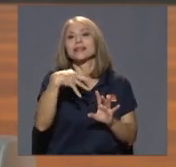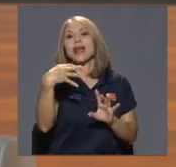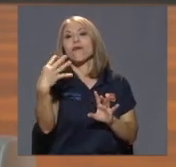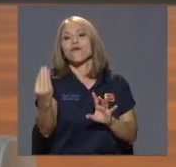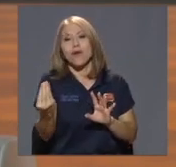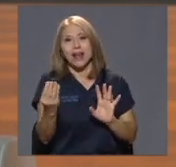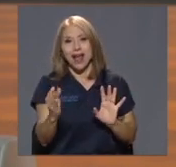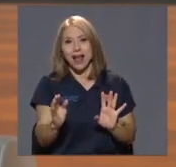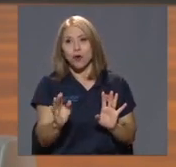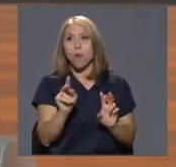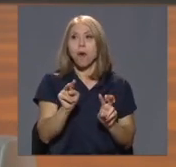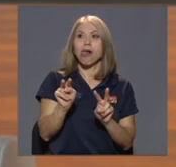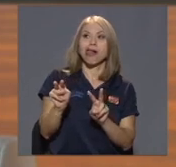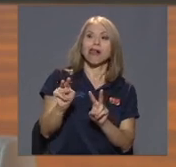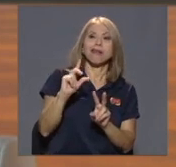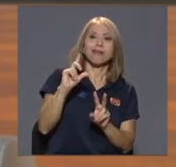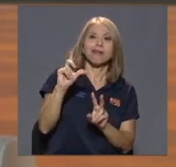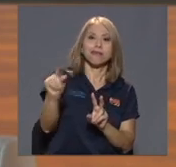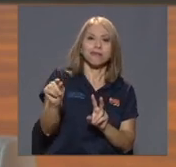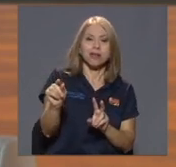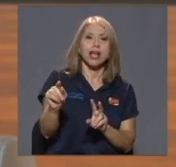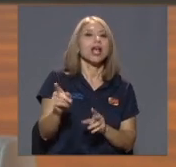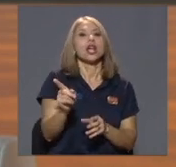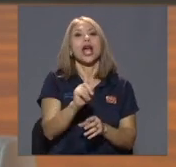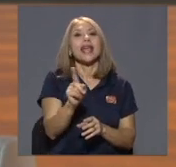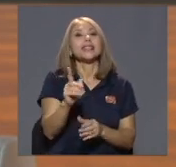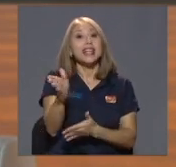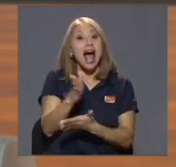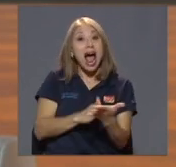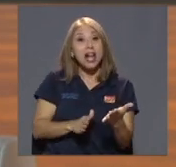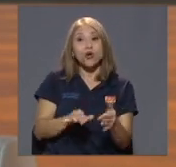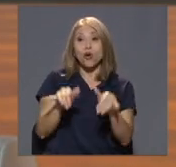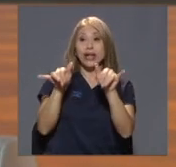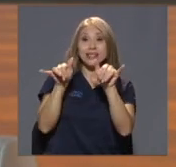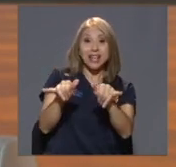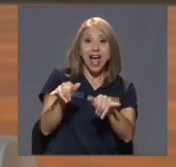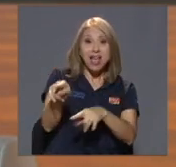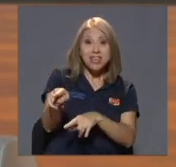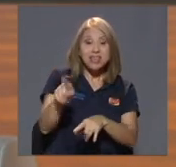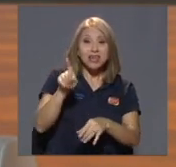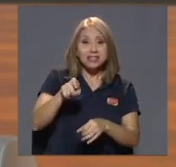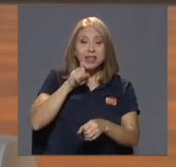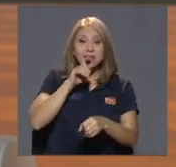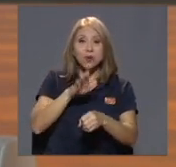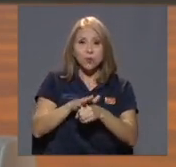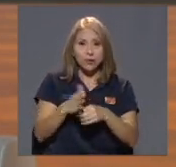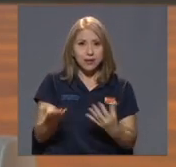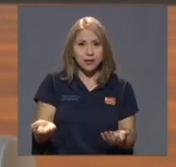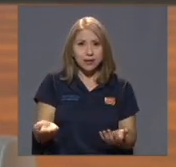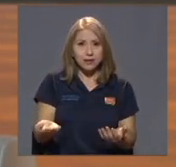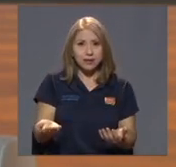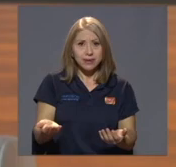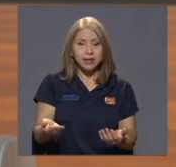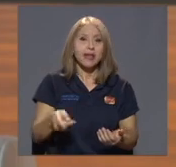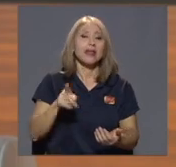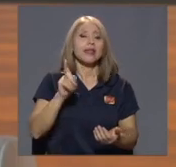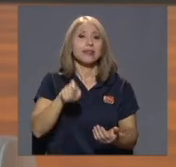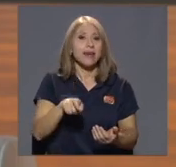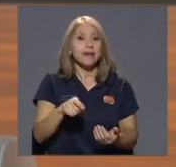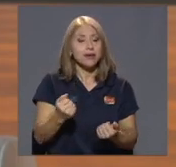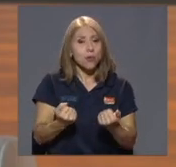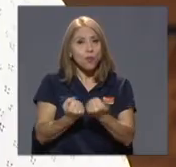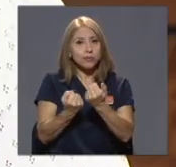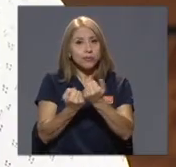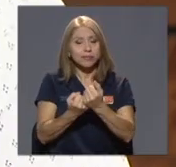que es algo que está ahí y que se debe cumplir más allá de ser abanderada, digamos.